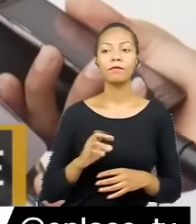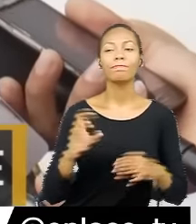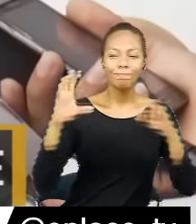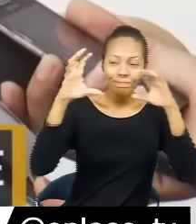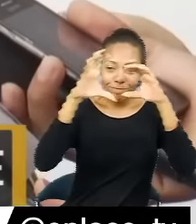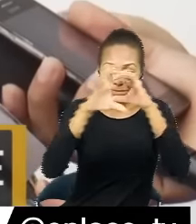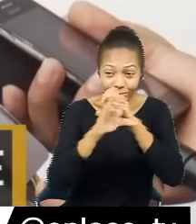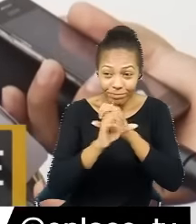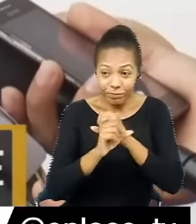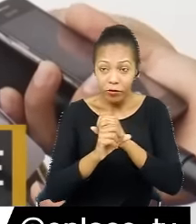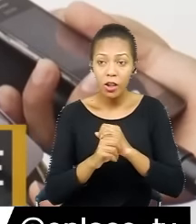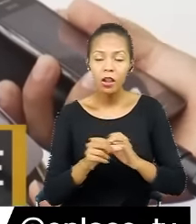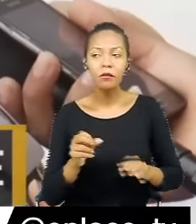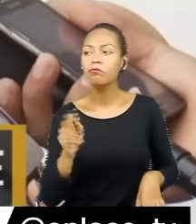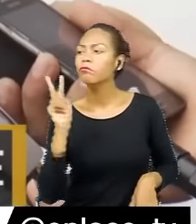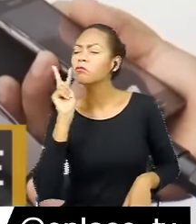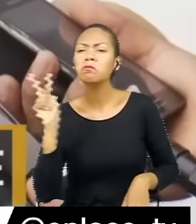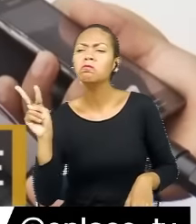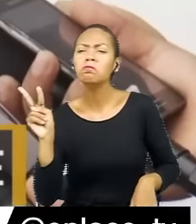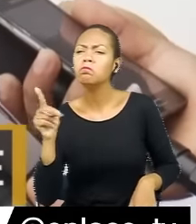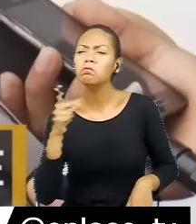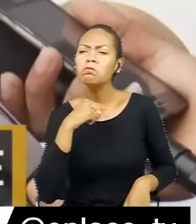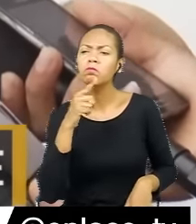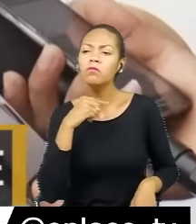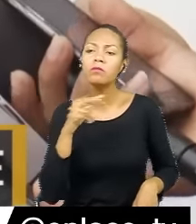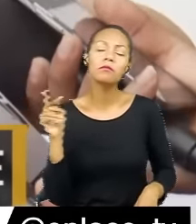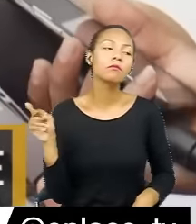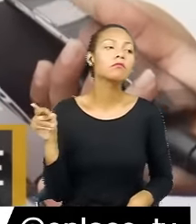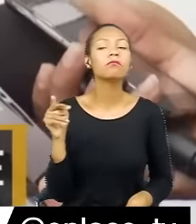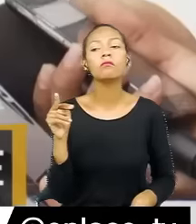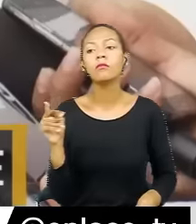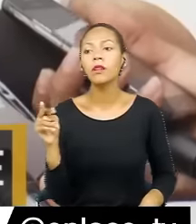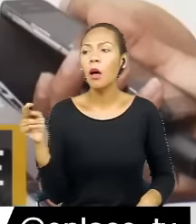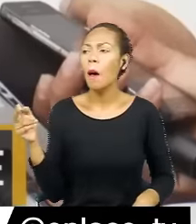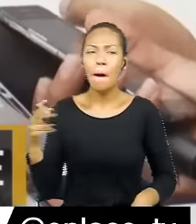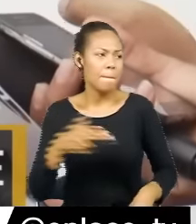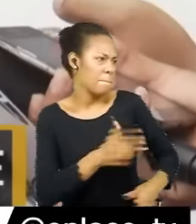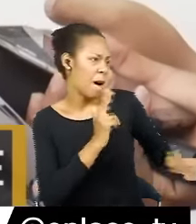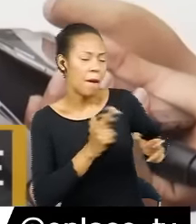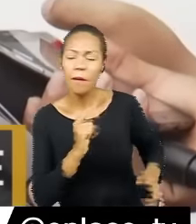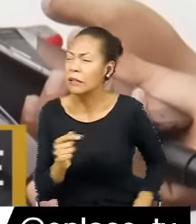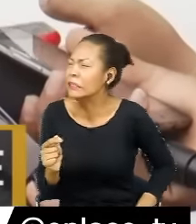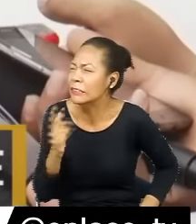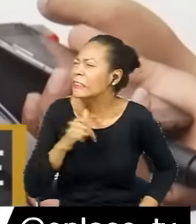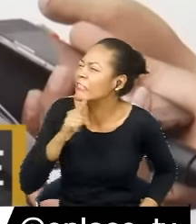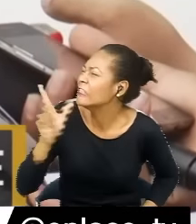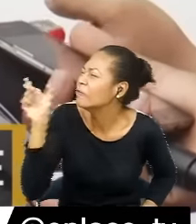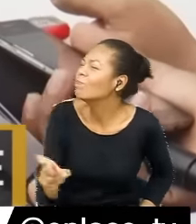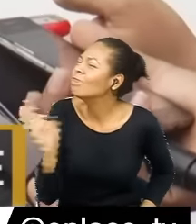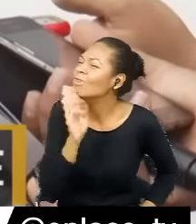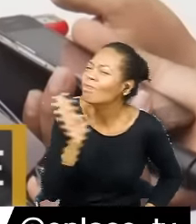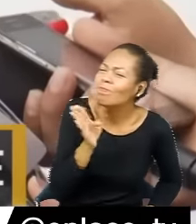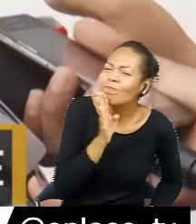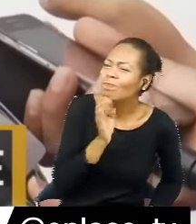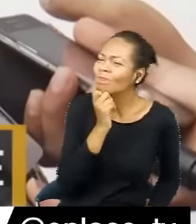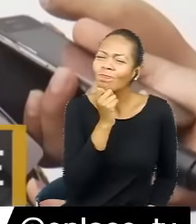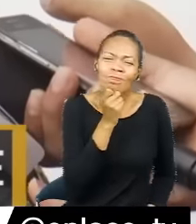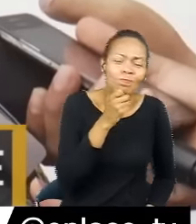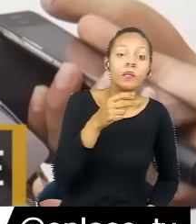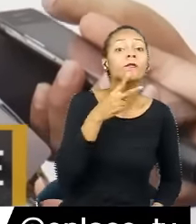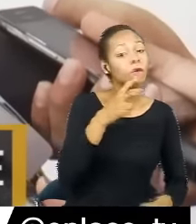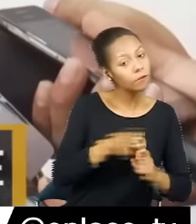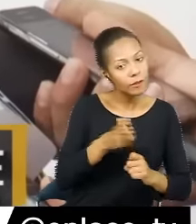no observaron ni vieron silueta alguna de quién le estaba disparando, lo único fue el intercambio de disparos entre